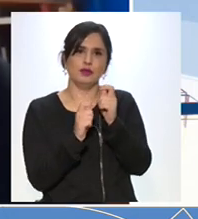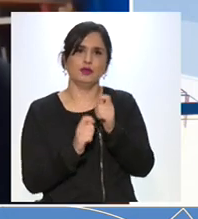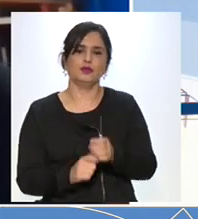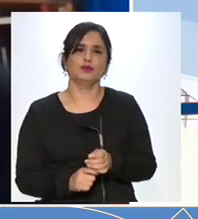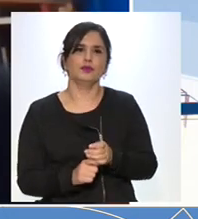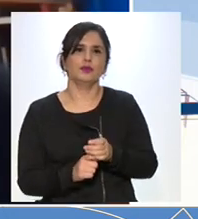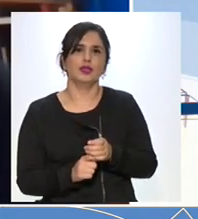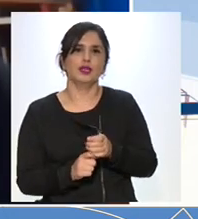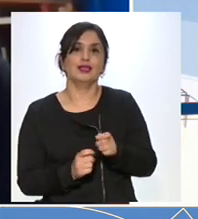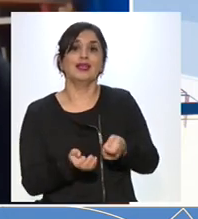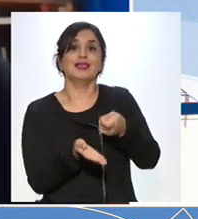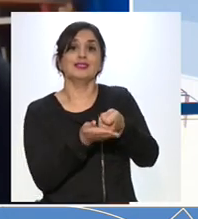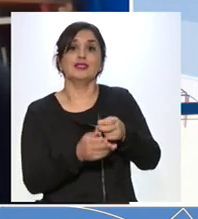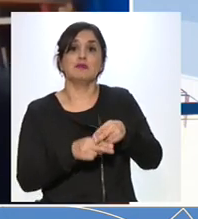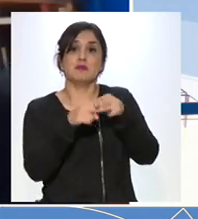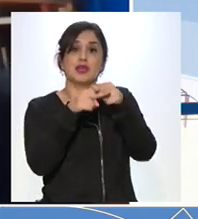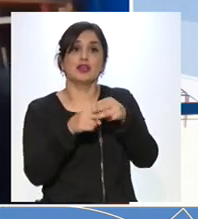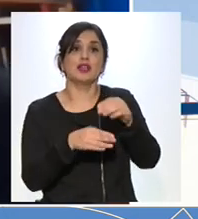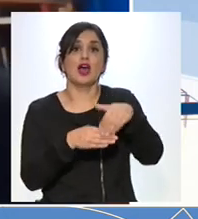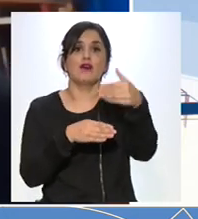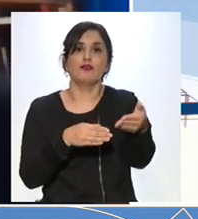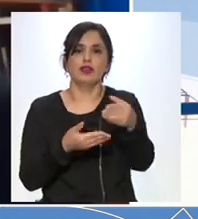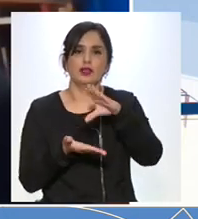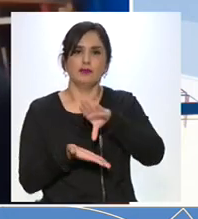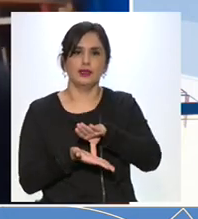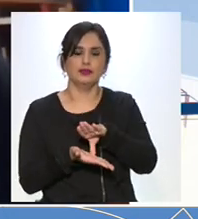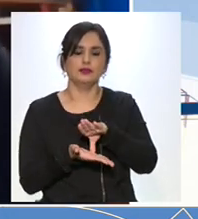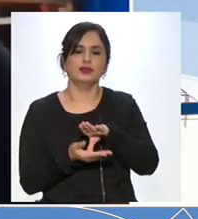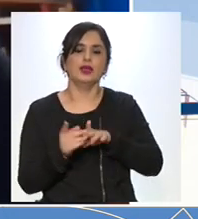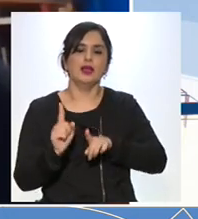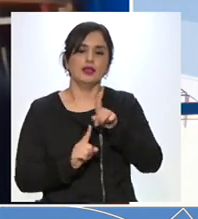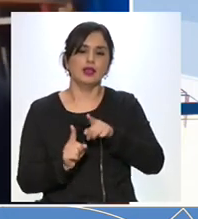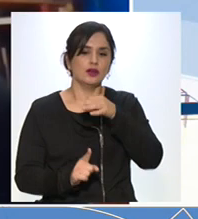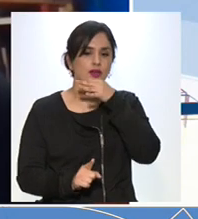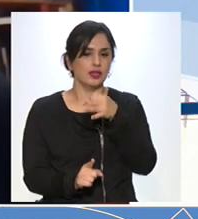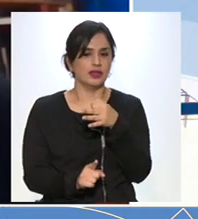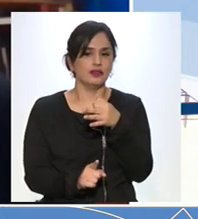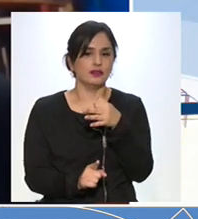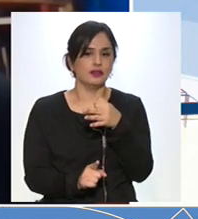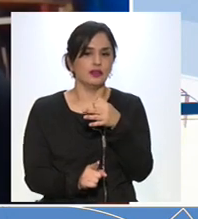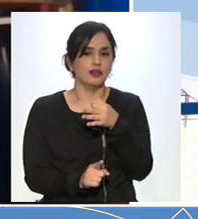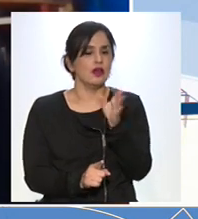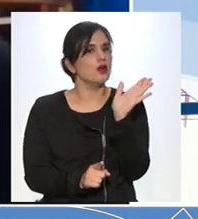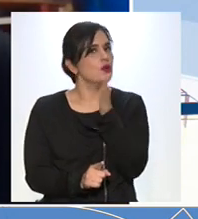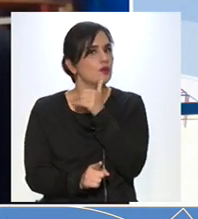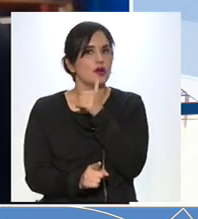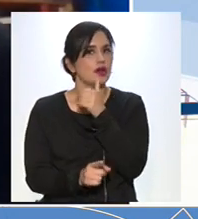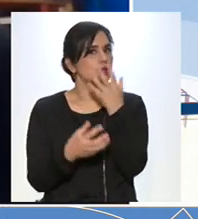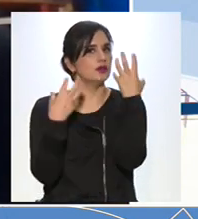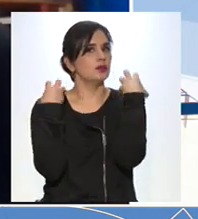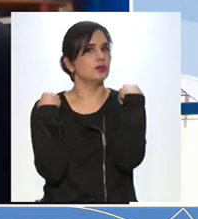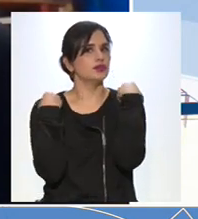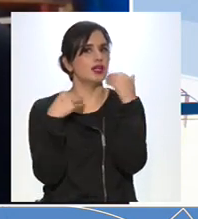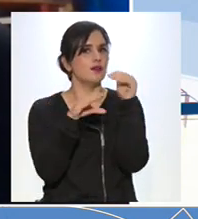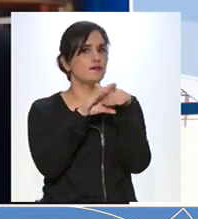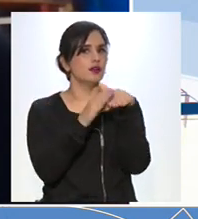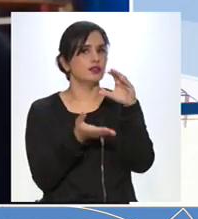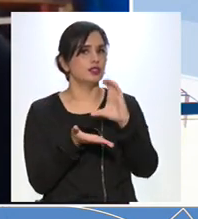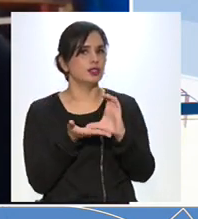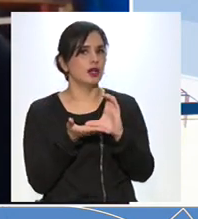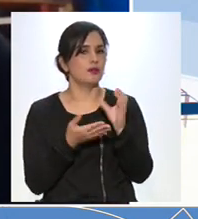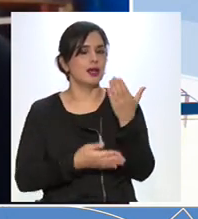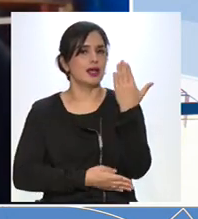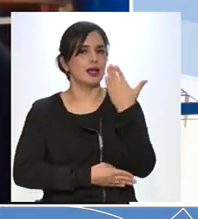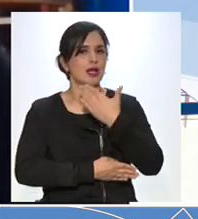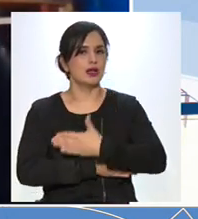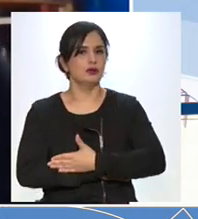dice. Y dice una cosa bien compleja, dice, el Banco Central no cuenta con facultades para